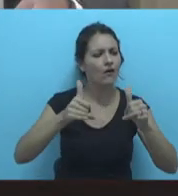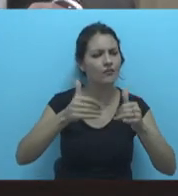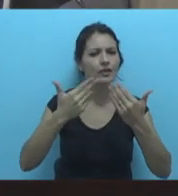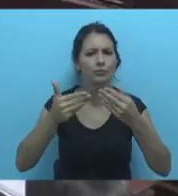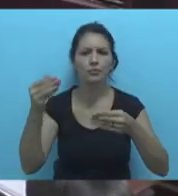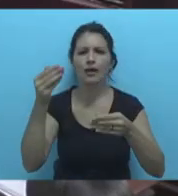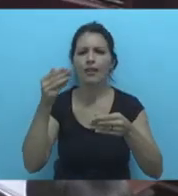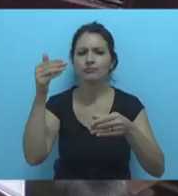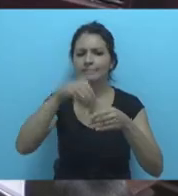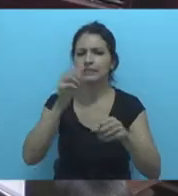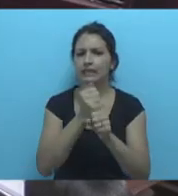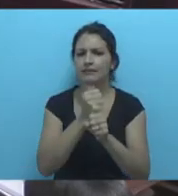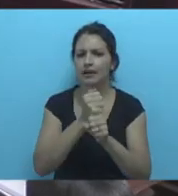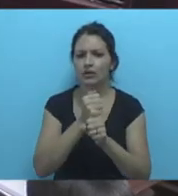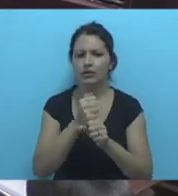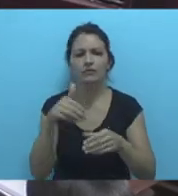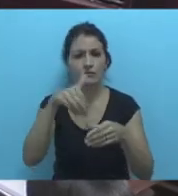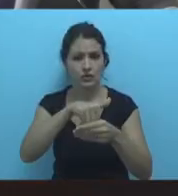el proyecto. Aprobado.